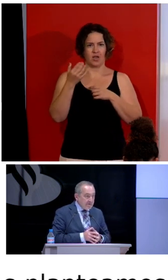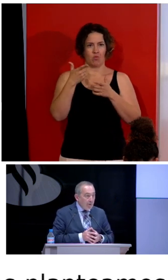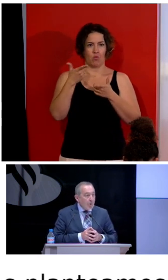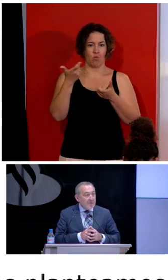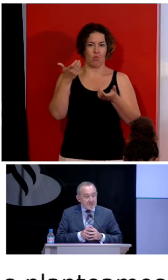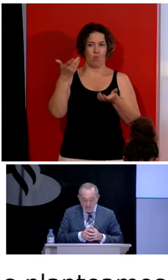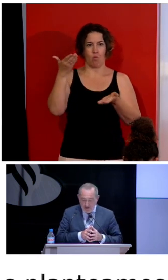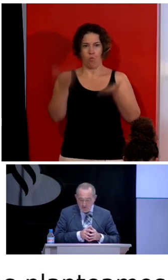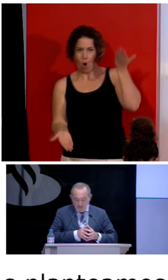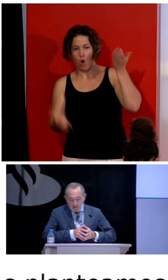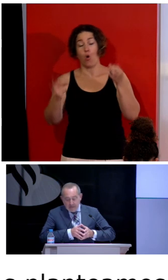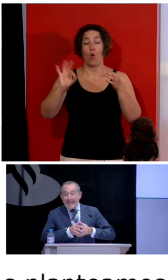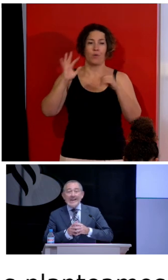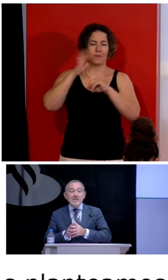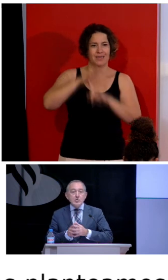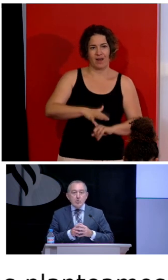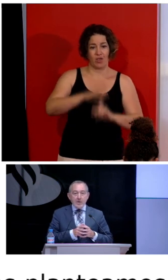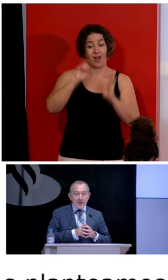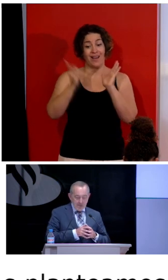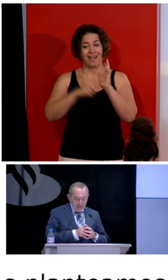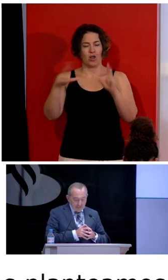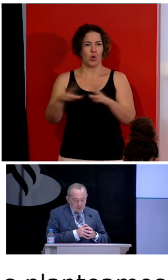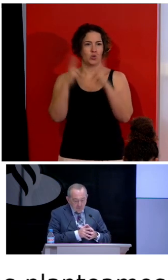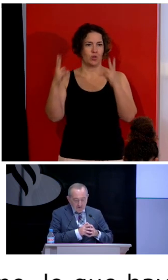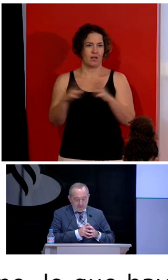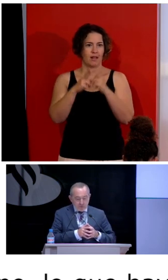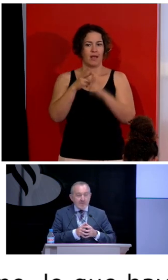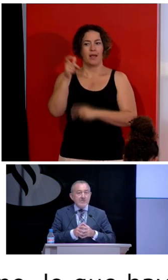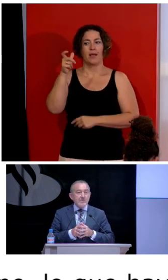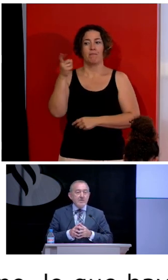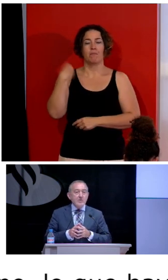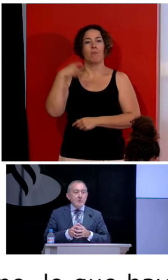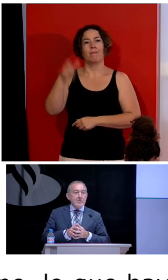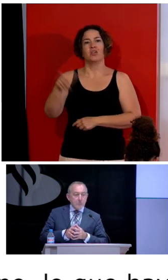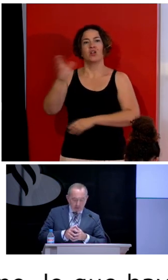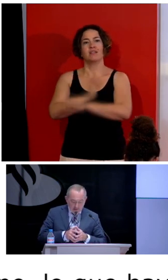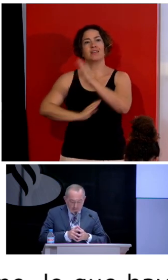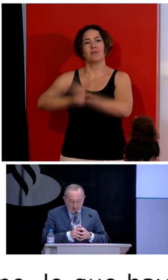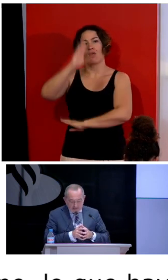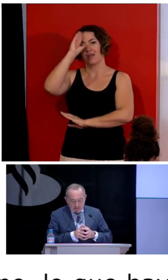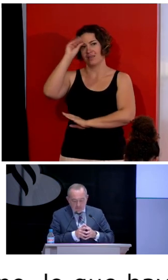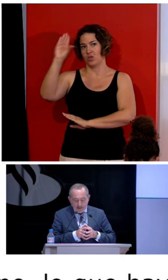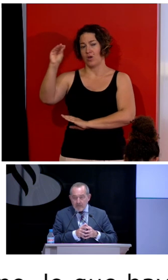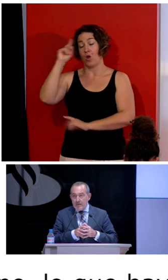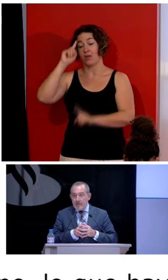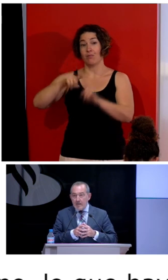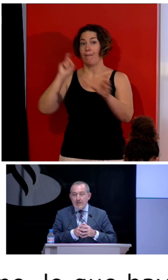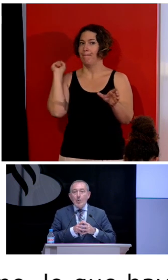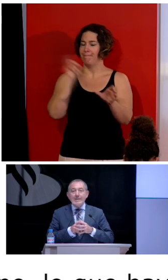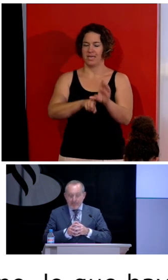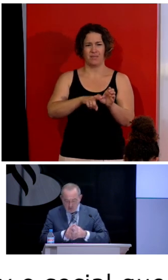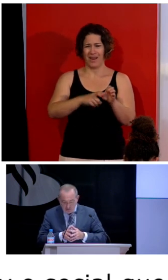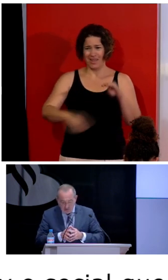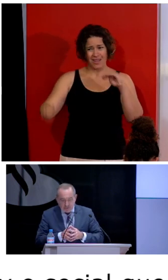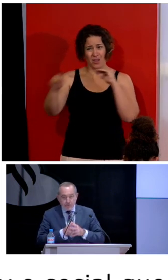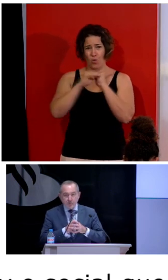desproporcionalidad o la discriminación legal y o social que sufre el personal discapacitado intelectual para participar en